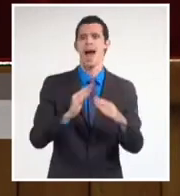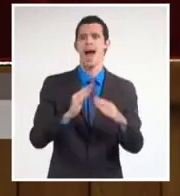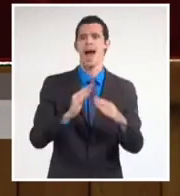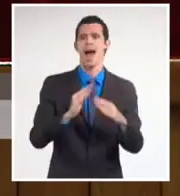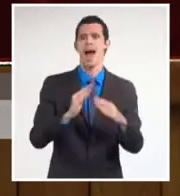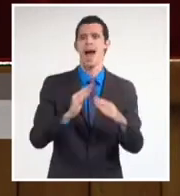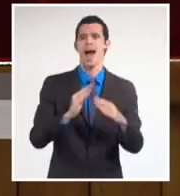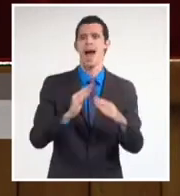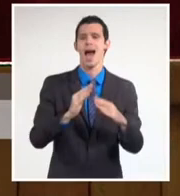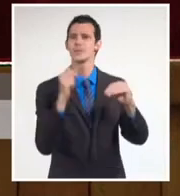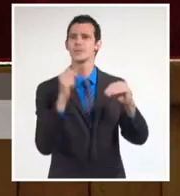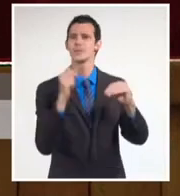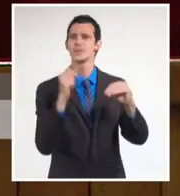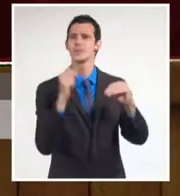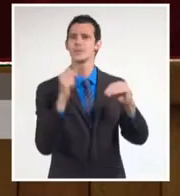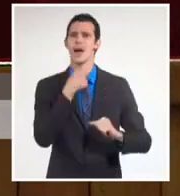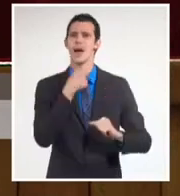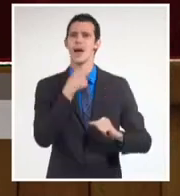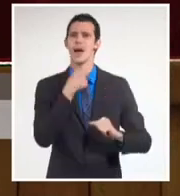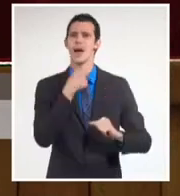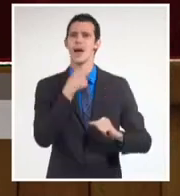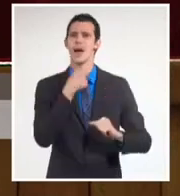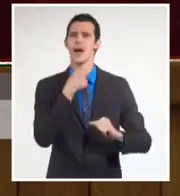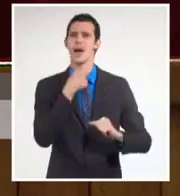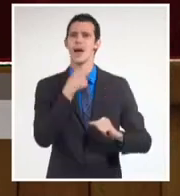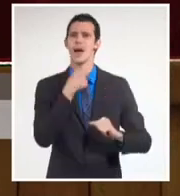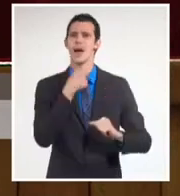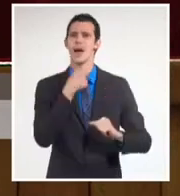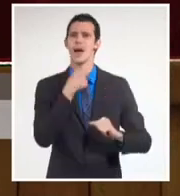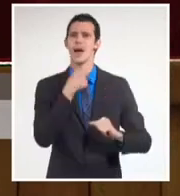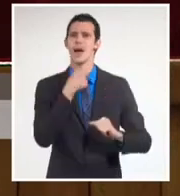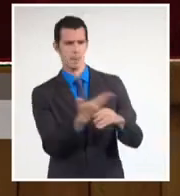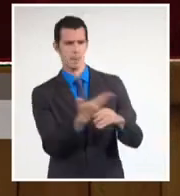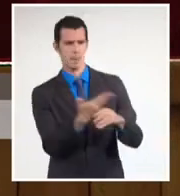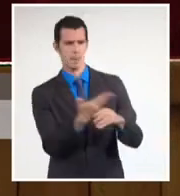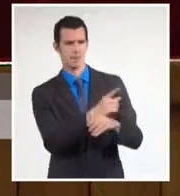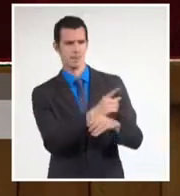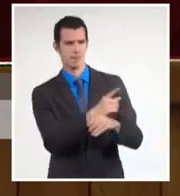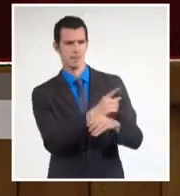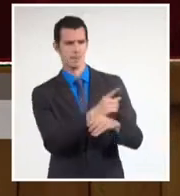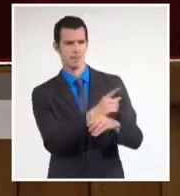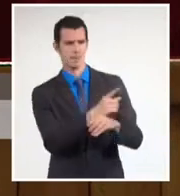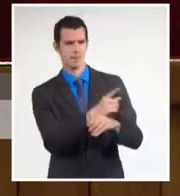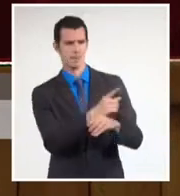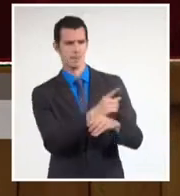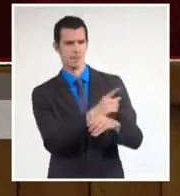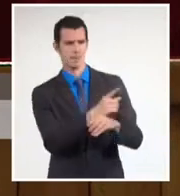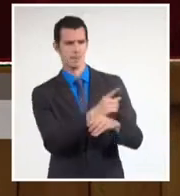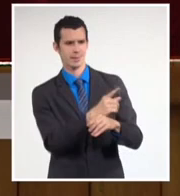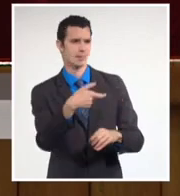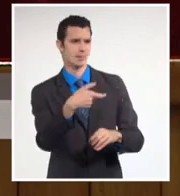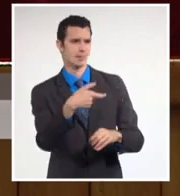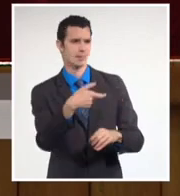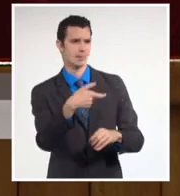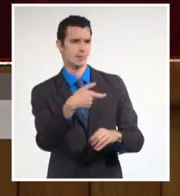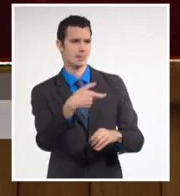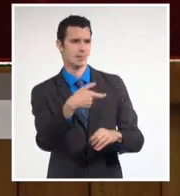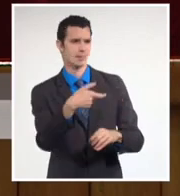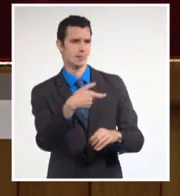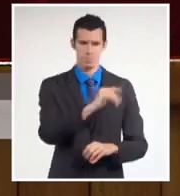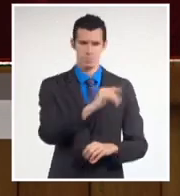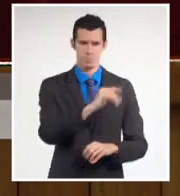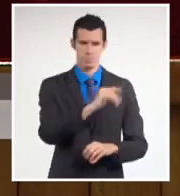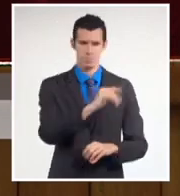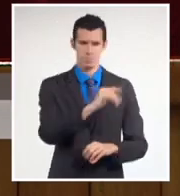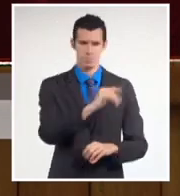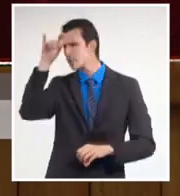Ahora vamos a topar precios de los mercados de oferta y demanda y vamos a tener realmente la capacidad de controlarlo. Y vamos a tener realmente la capacidad,